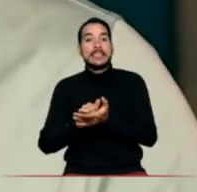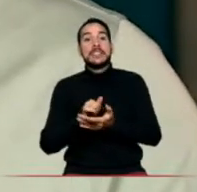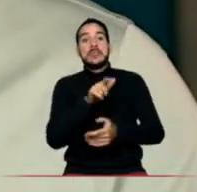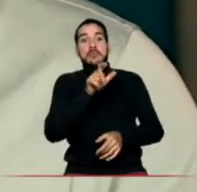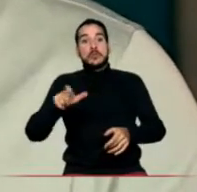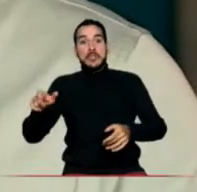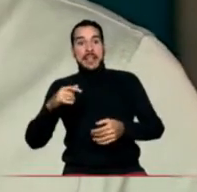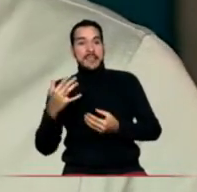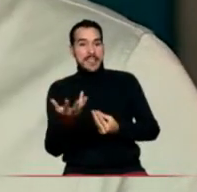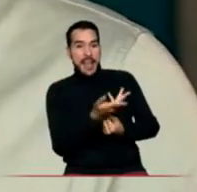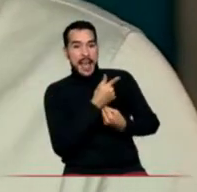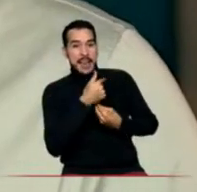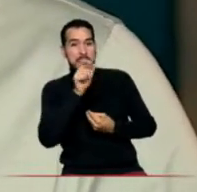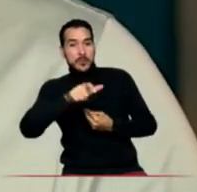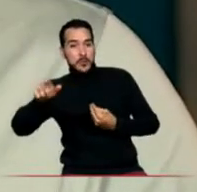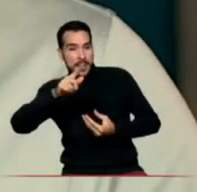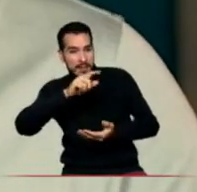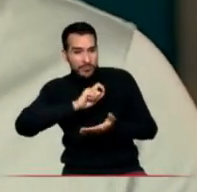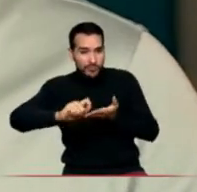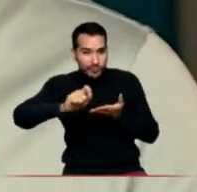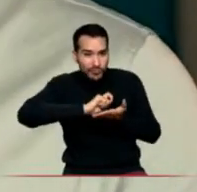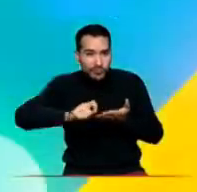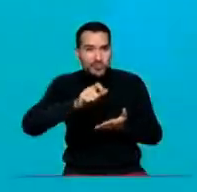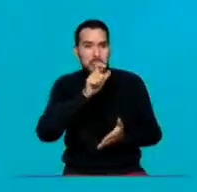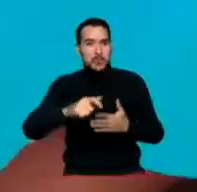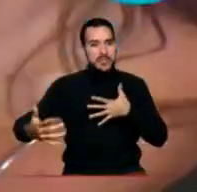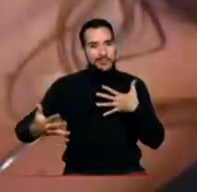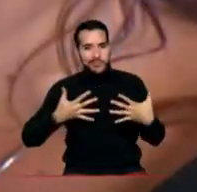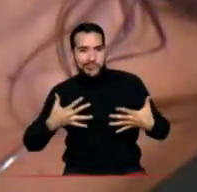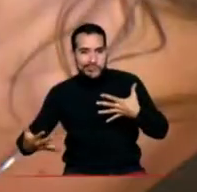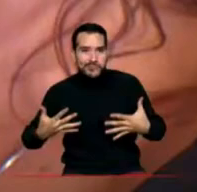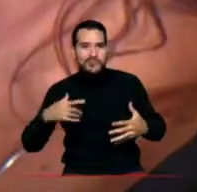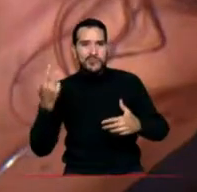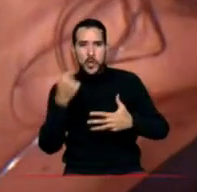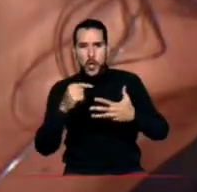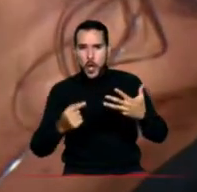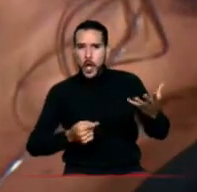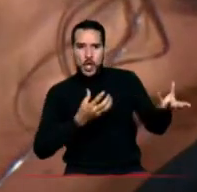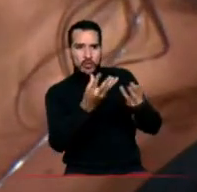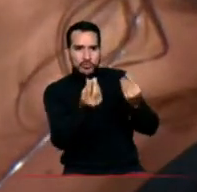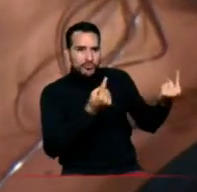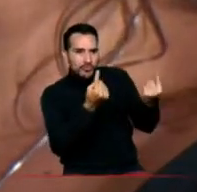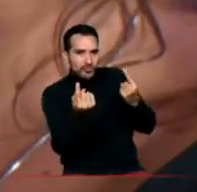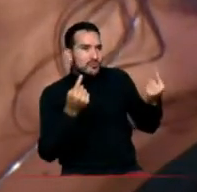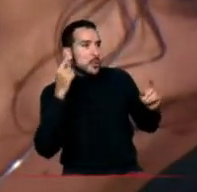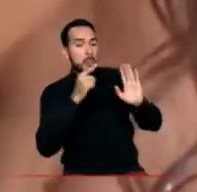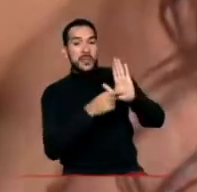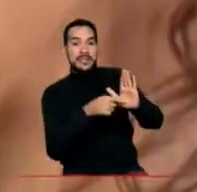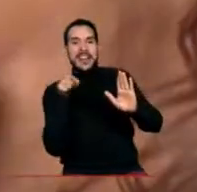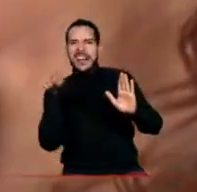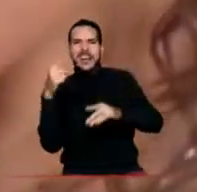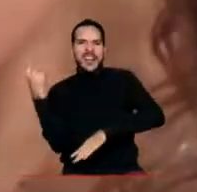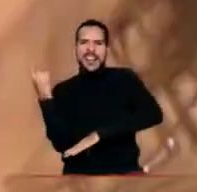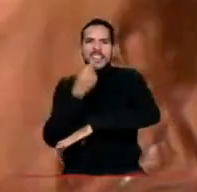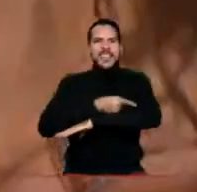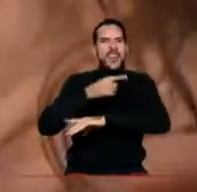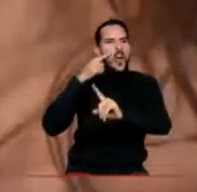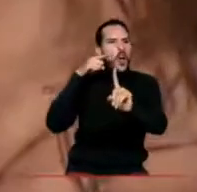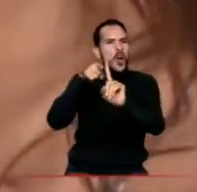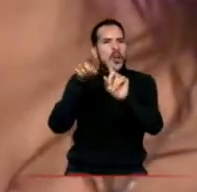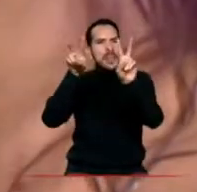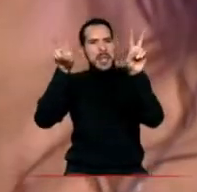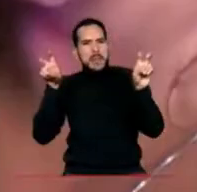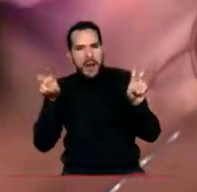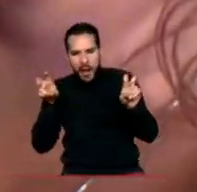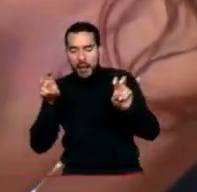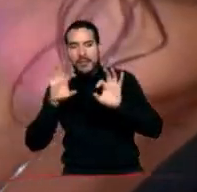personas que son escritoras, a los actores, a los colectivos de teatros. Vamos a tener un día dedicado a la familia, donde vamos a hablar de la familia, de esos